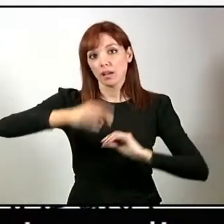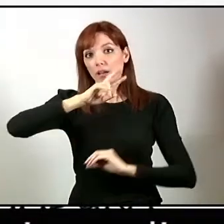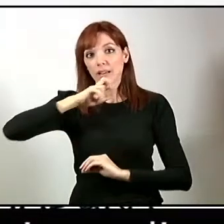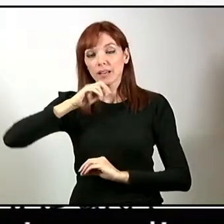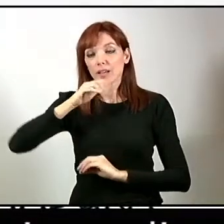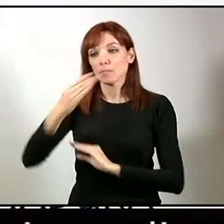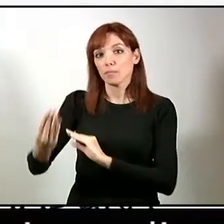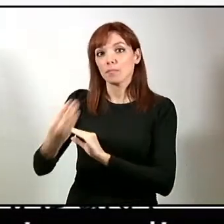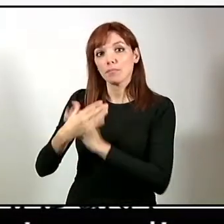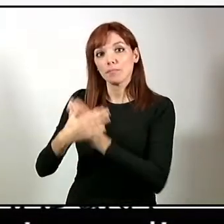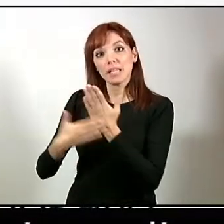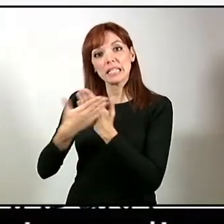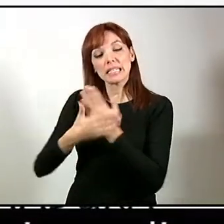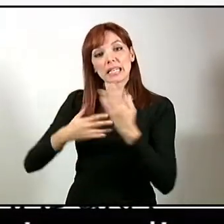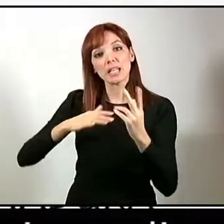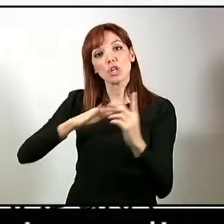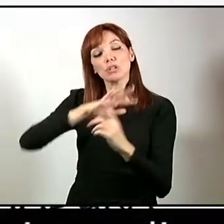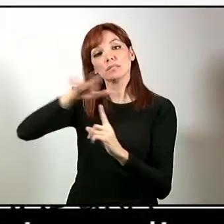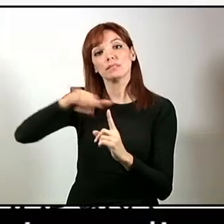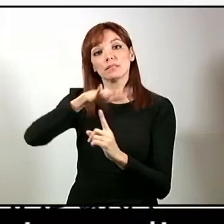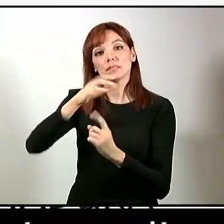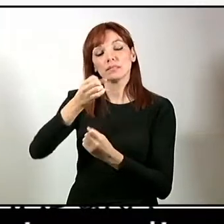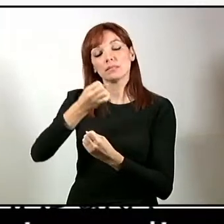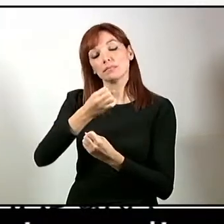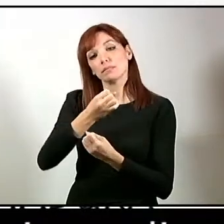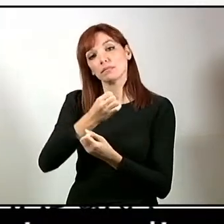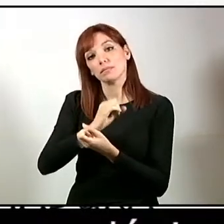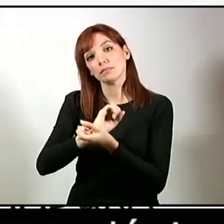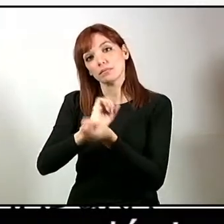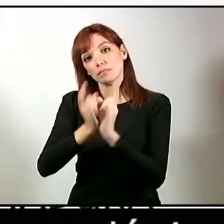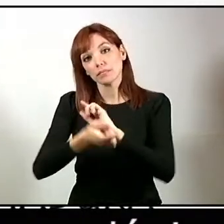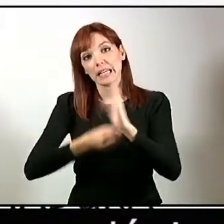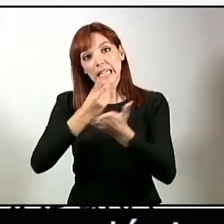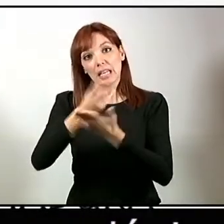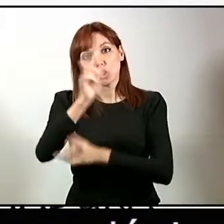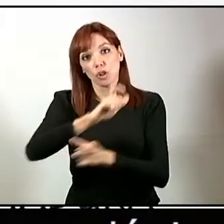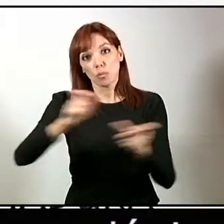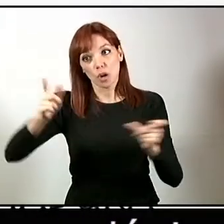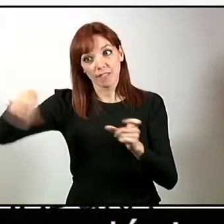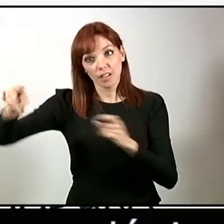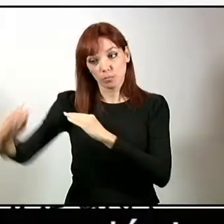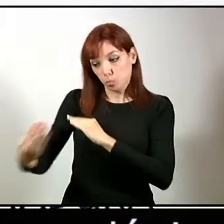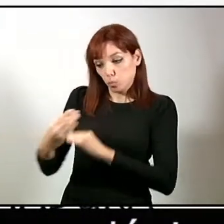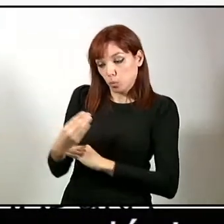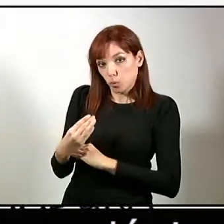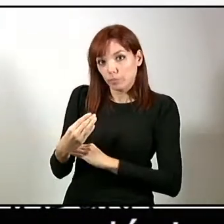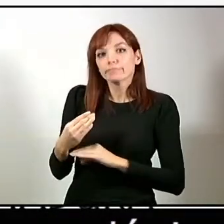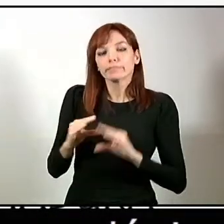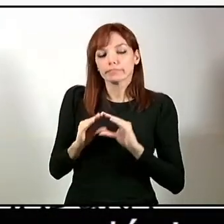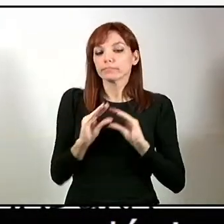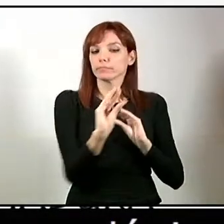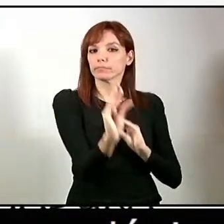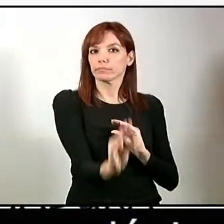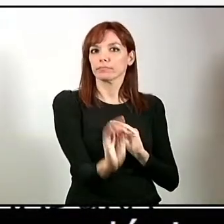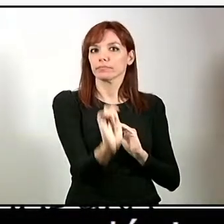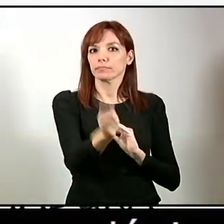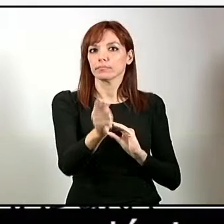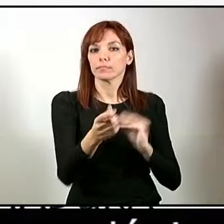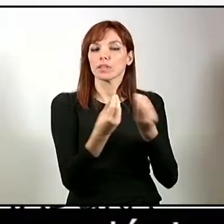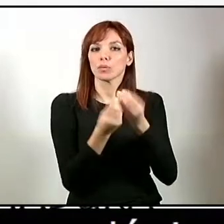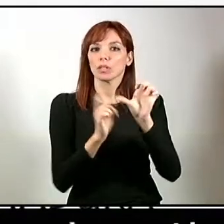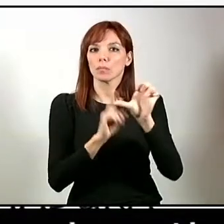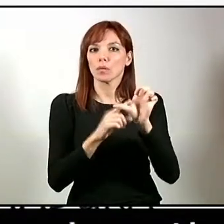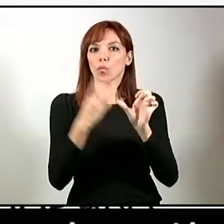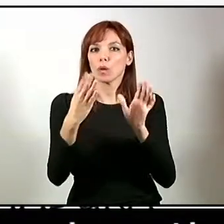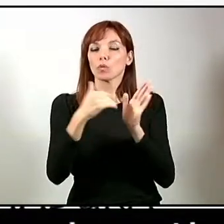de Transición Ecológica y Reto Demográfico, la Junta de Extremadura va a invertir 4,5 millones de